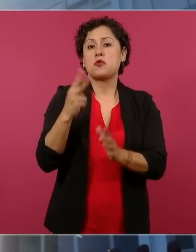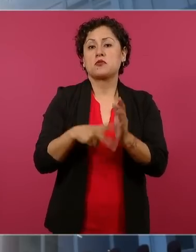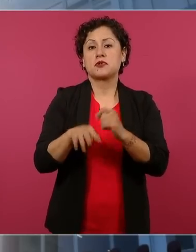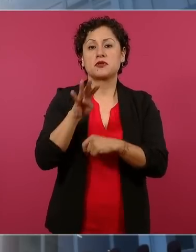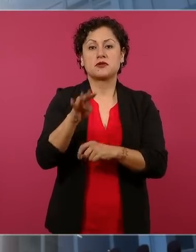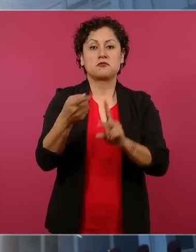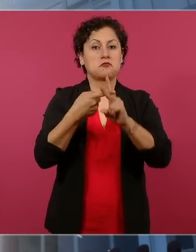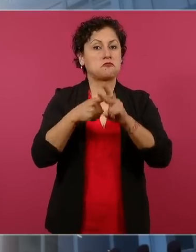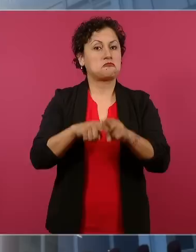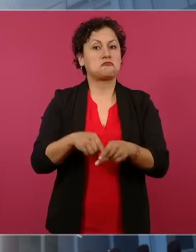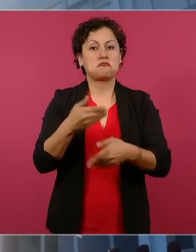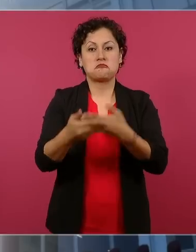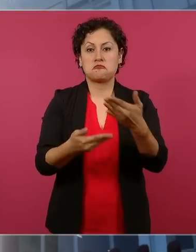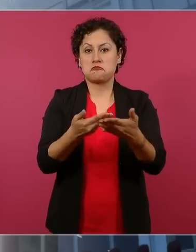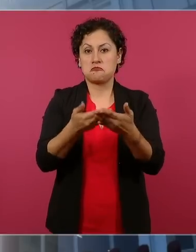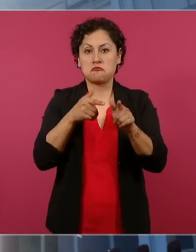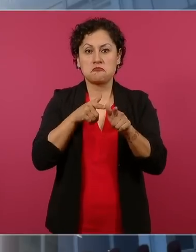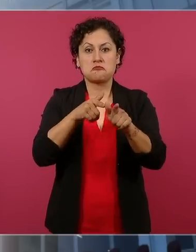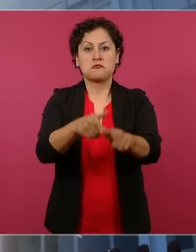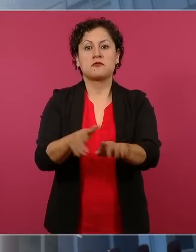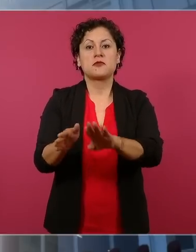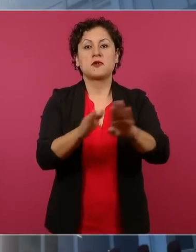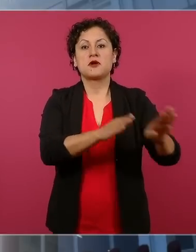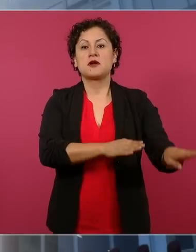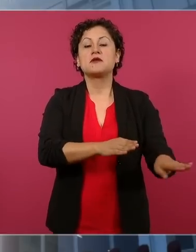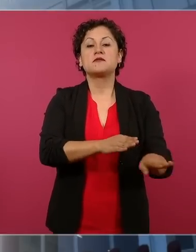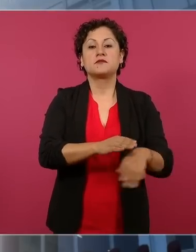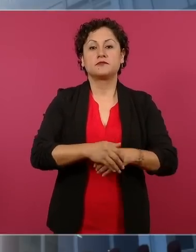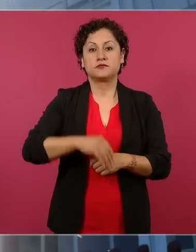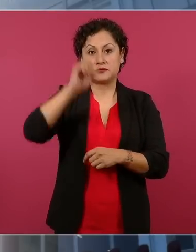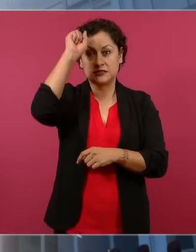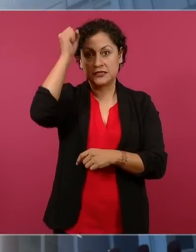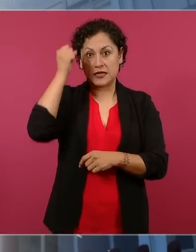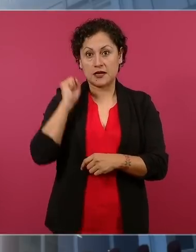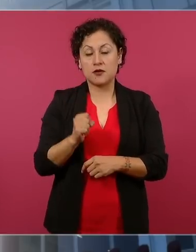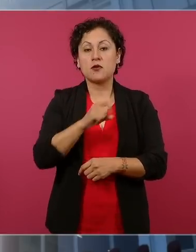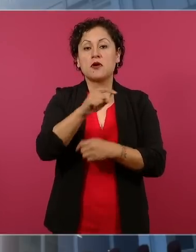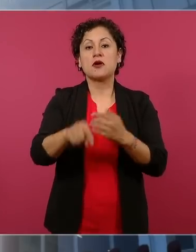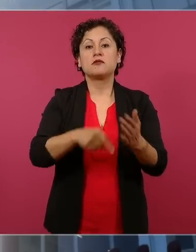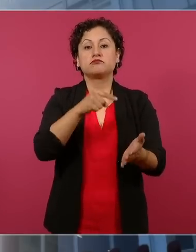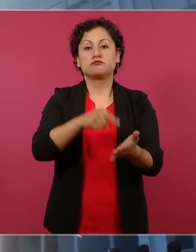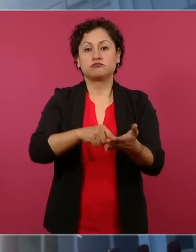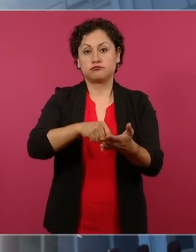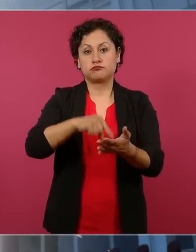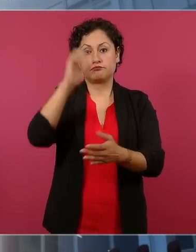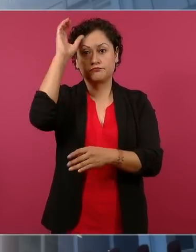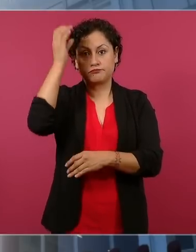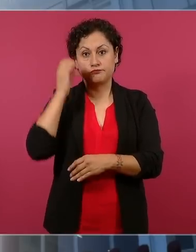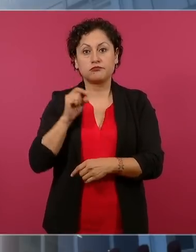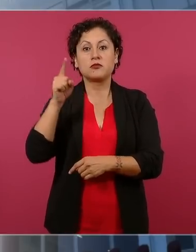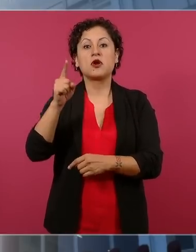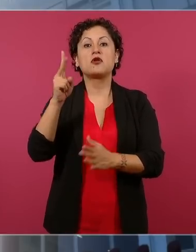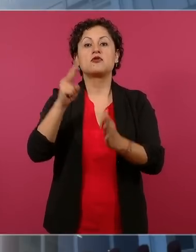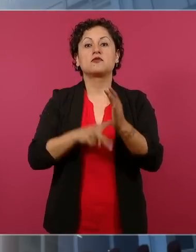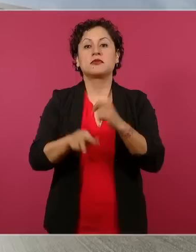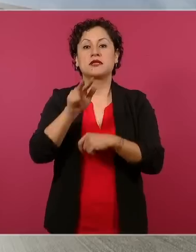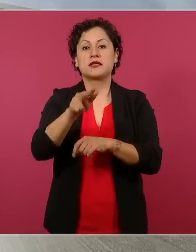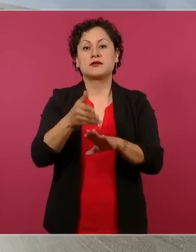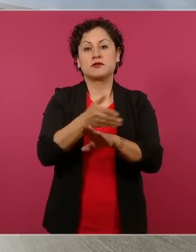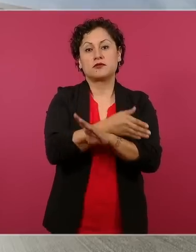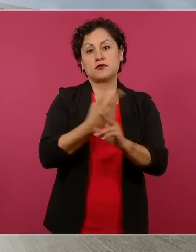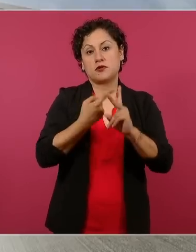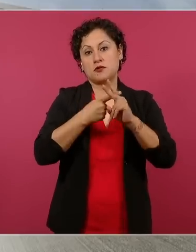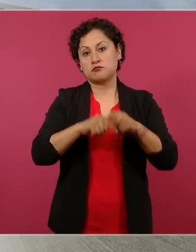2019. En Sinaloa, el Hospital General de Culiacán inició su construcción en 2018, se debía de haber terminado en